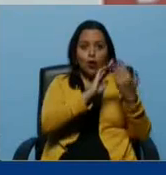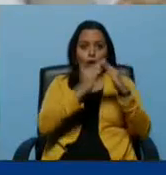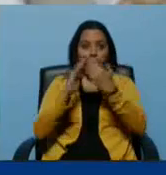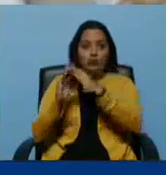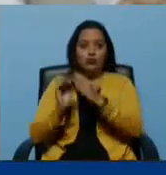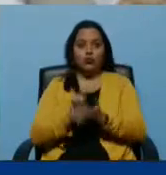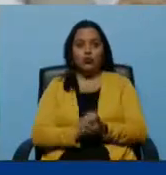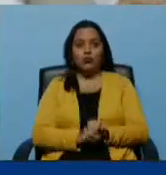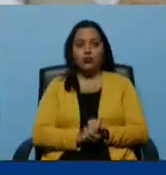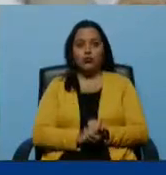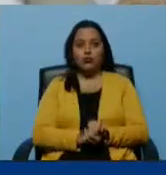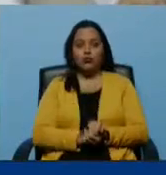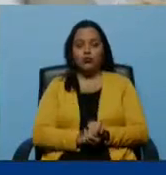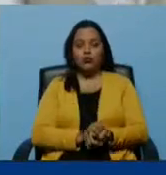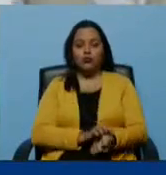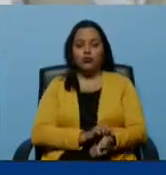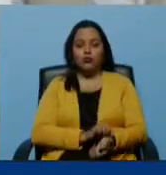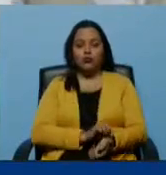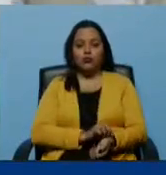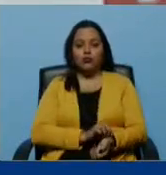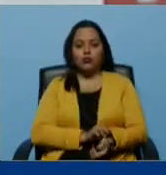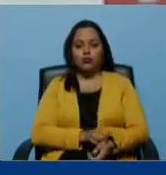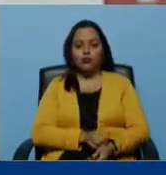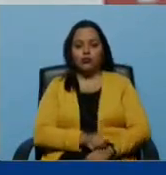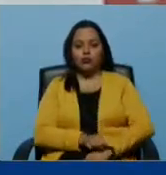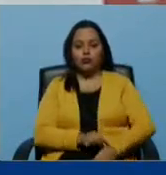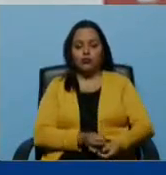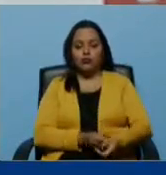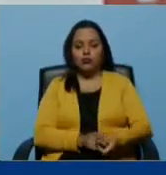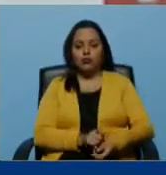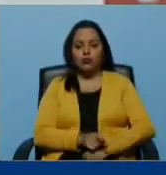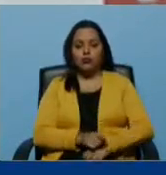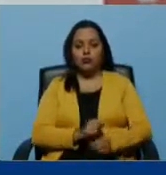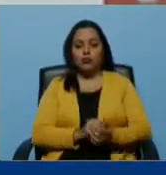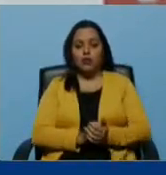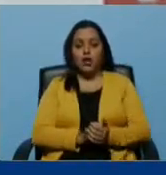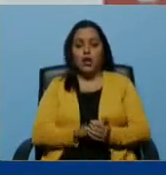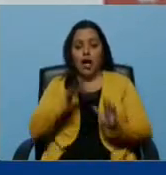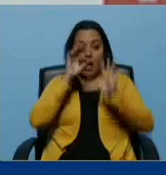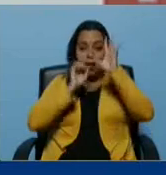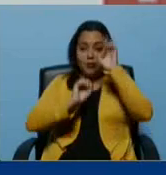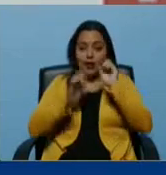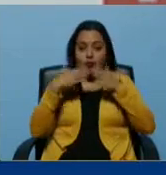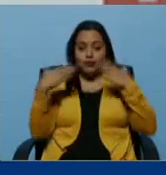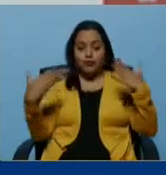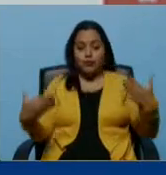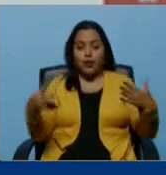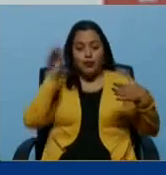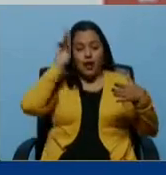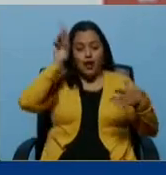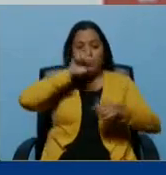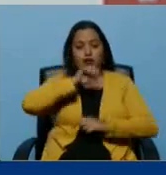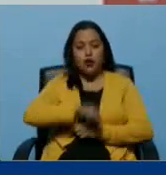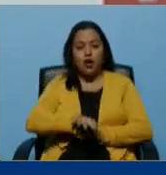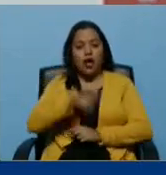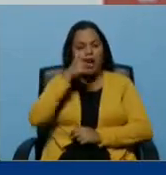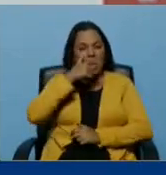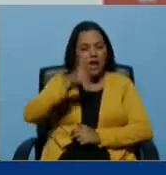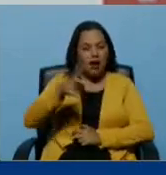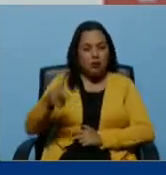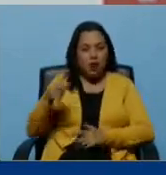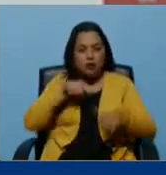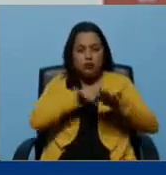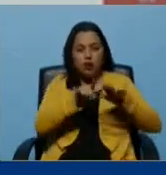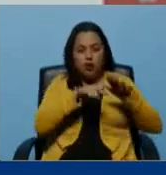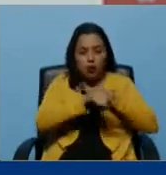profundo, a aprender del gran maestro de la historia, que es el pueblo de a pie. Vayan a aprender de